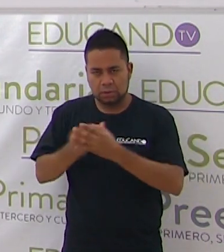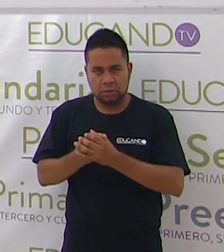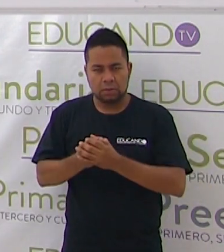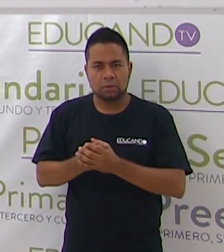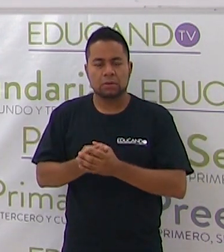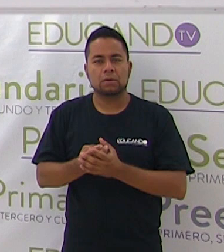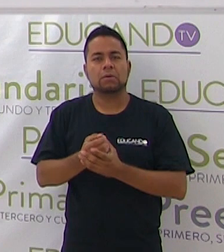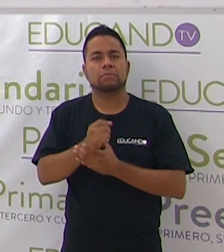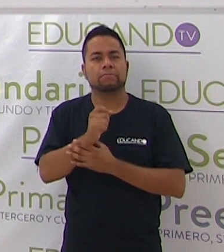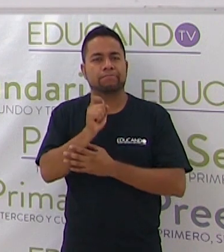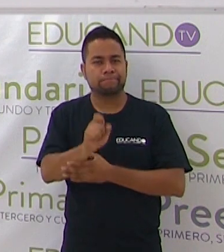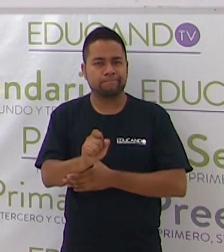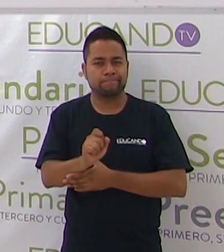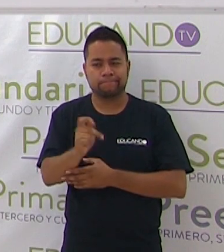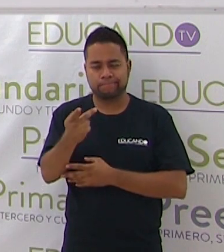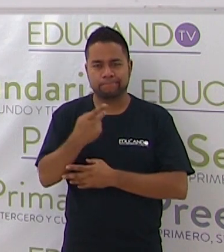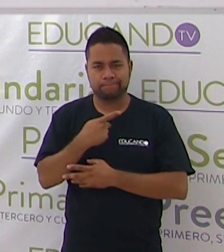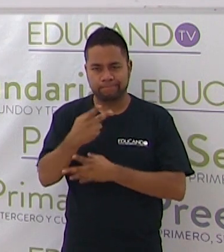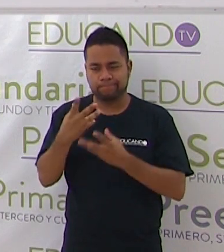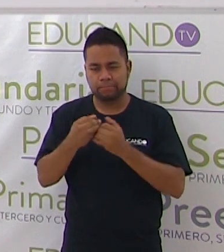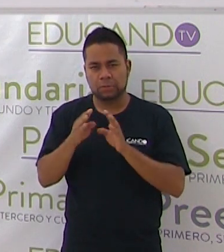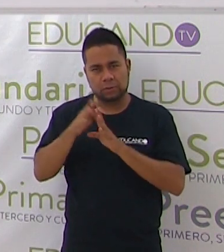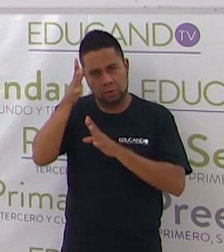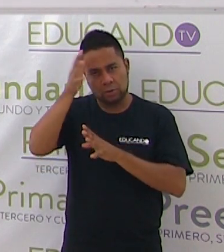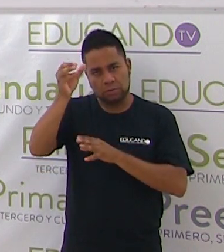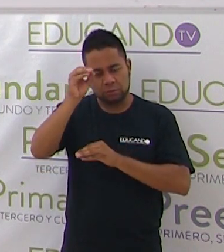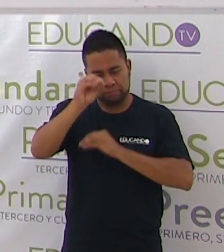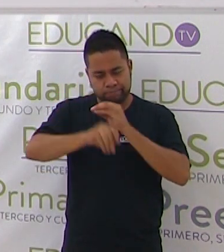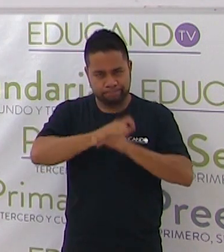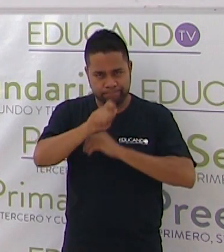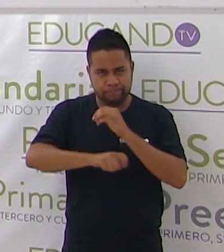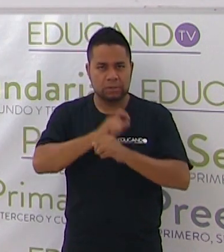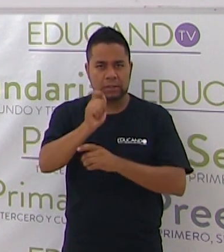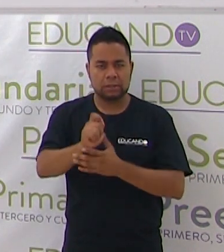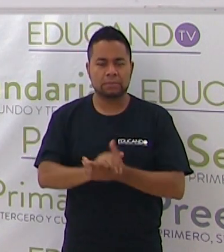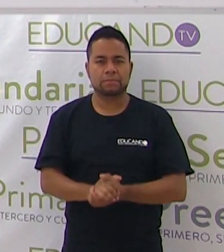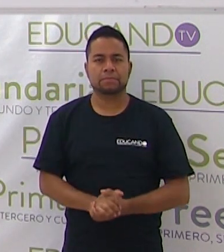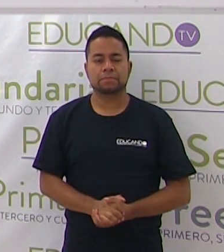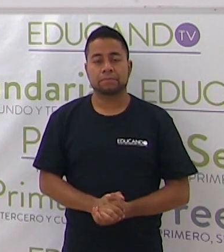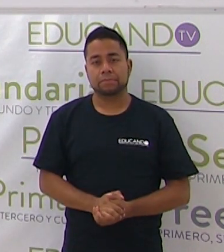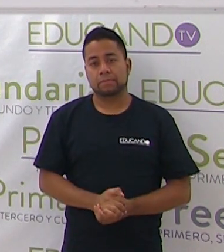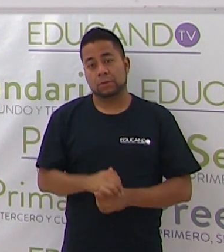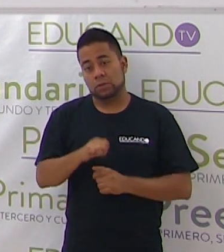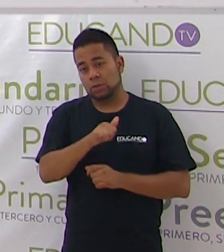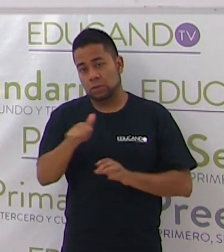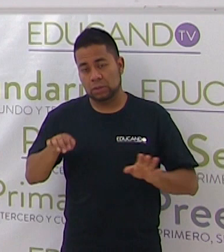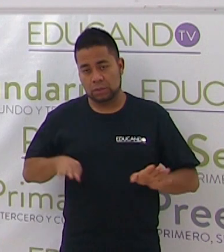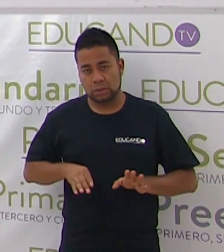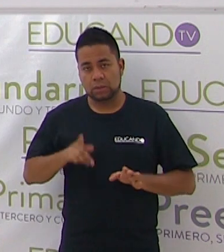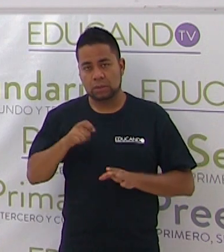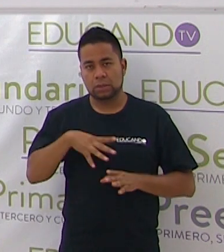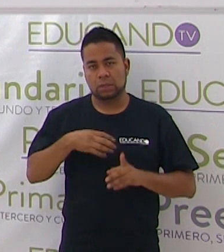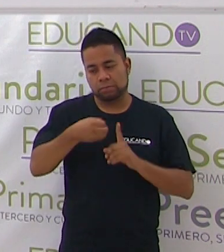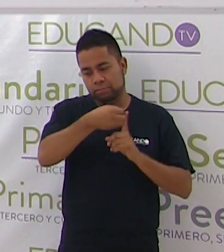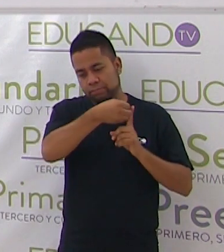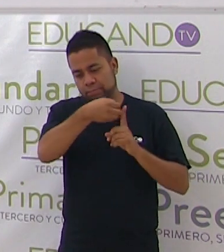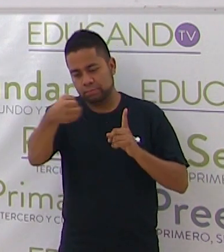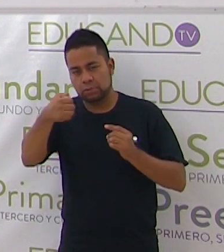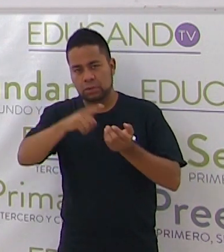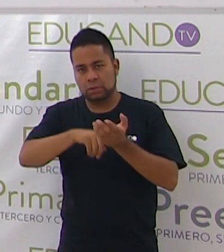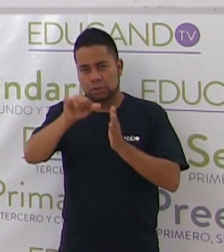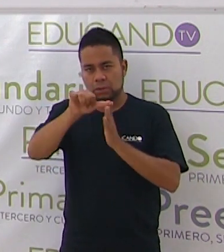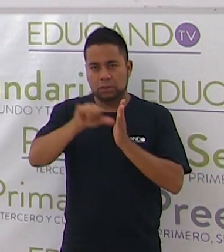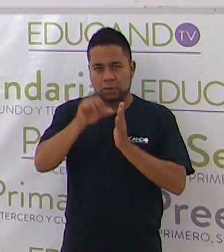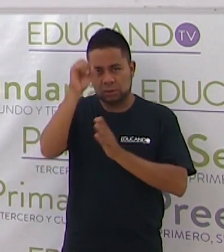ustedes también, vamos construyendo este concepto. Bien, otra de las cosas que vimos fue la estructura del artículo